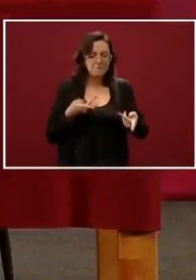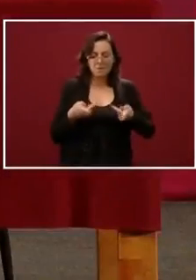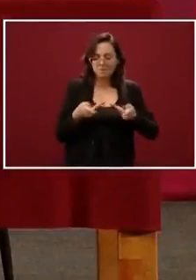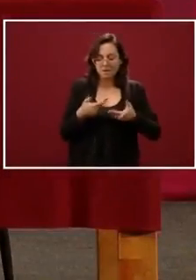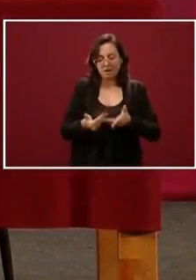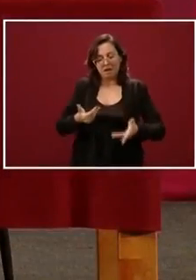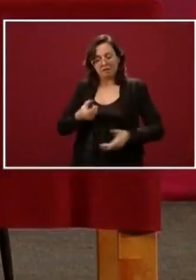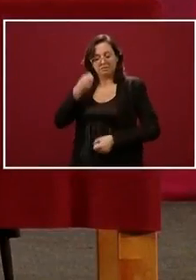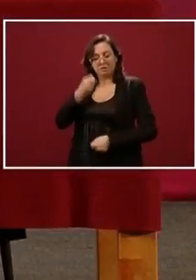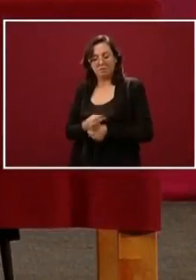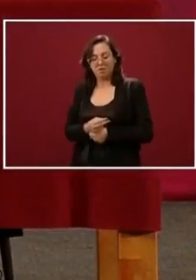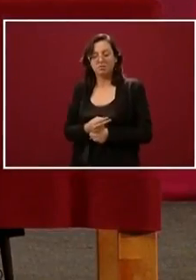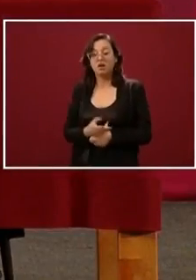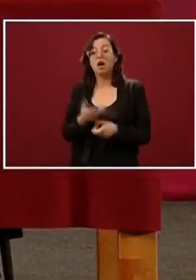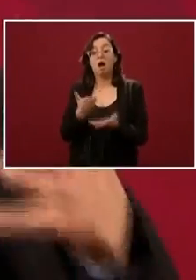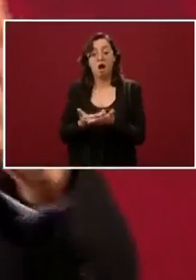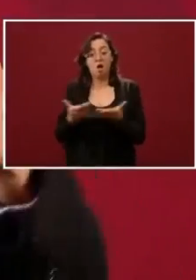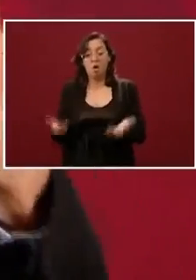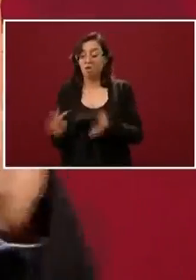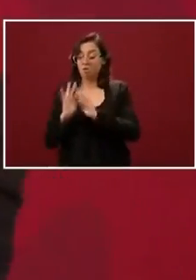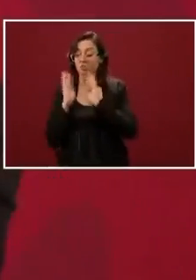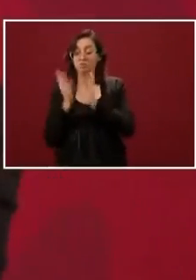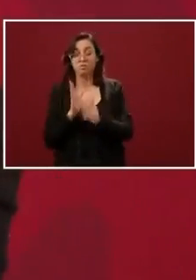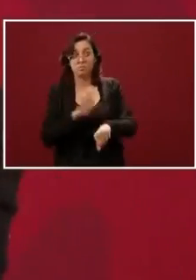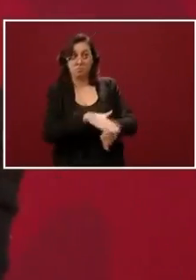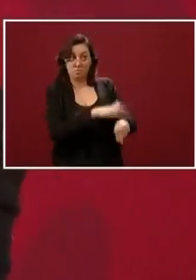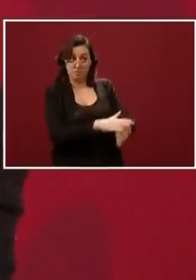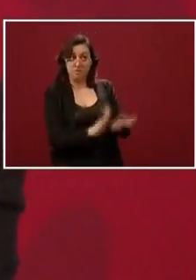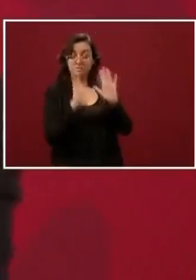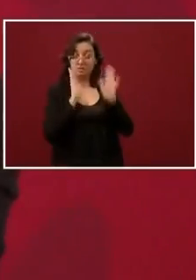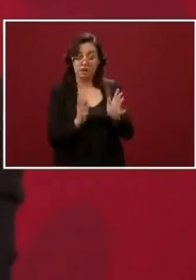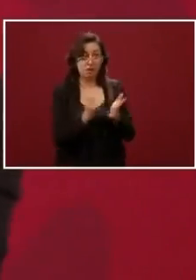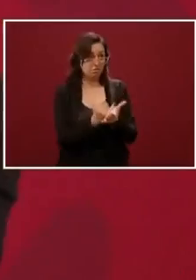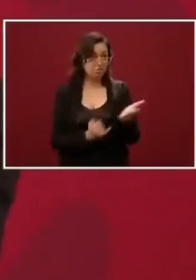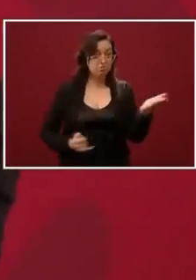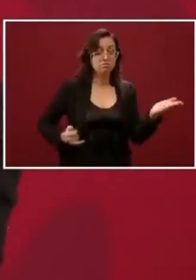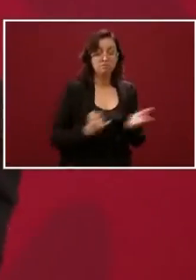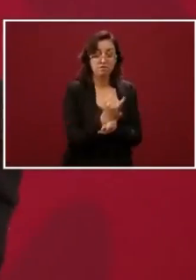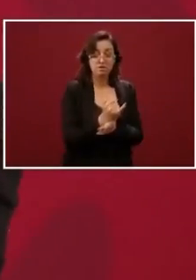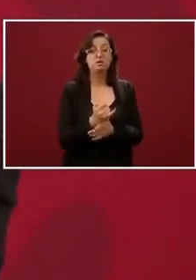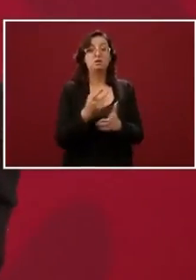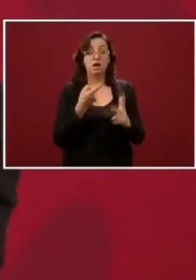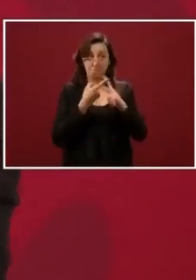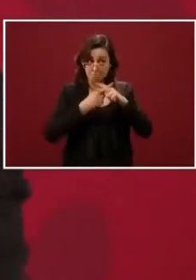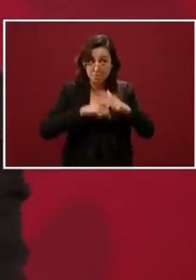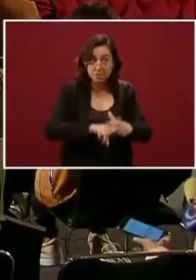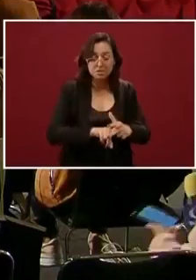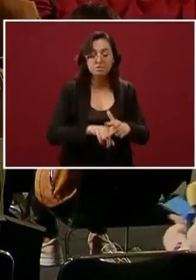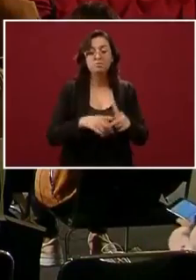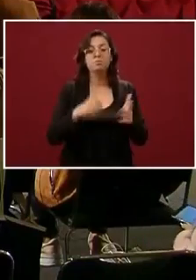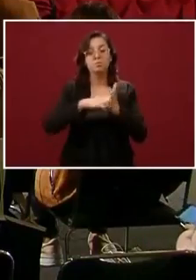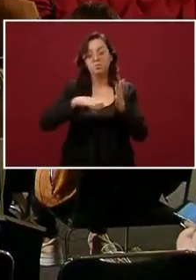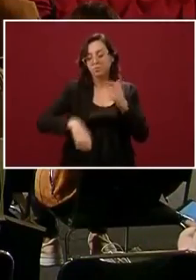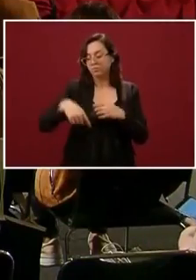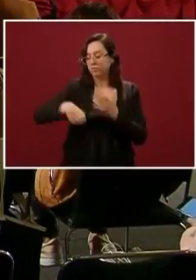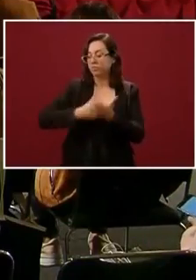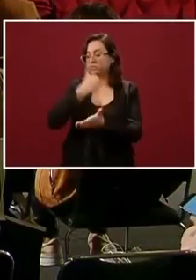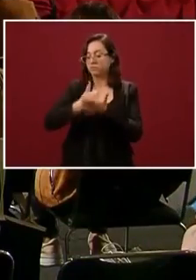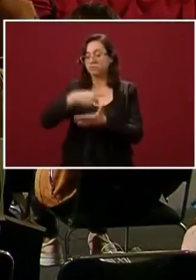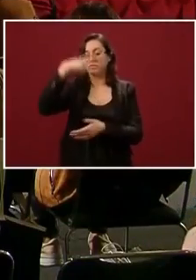hoy les requiere el Consejo es que los integren ya donde hay convergencia territorial. Por ejemplo, en la Ciudad de